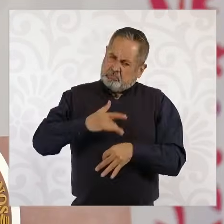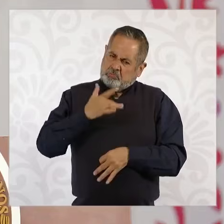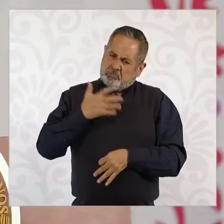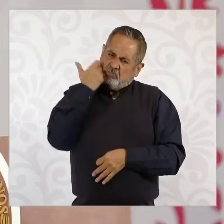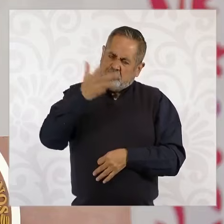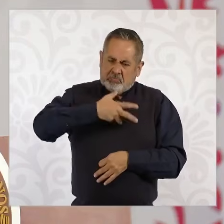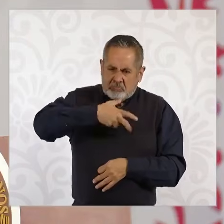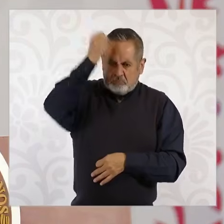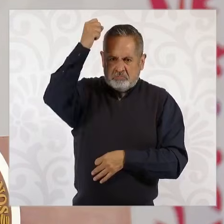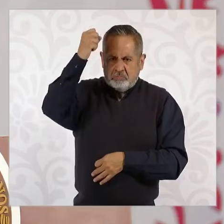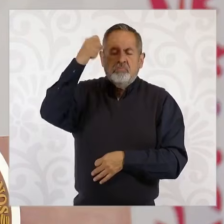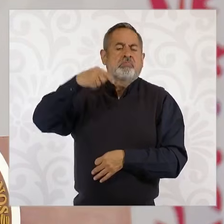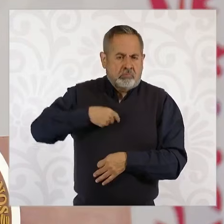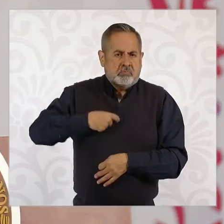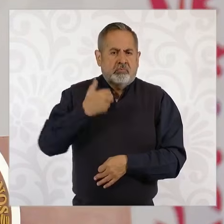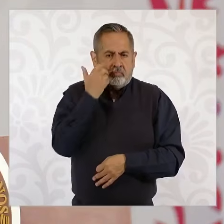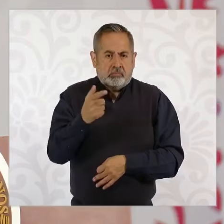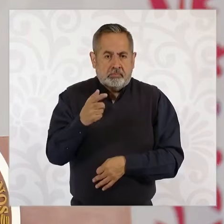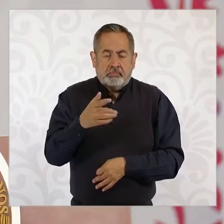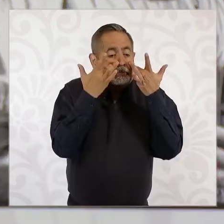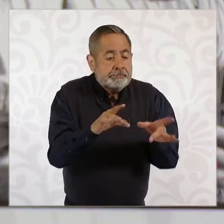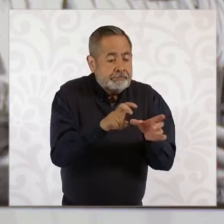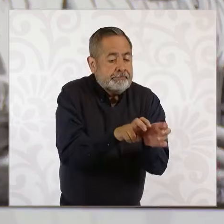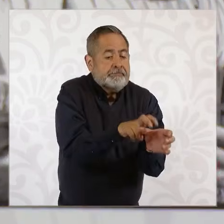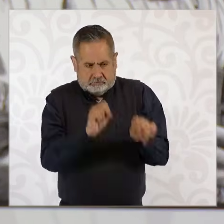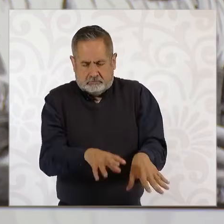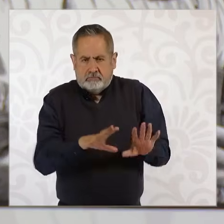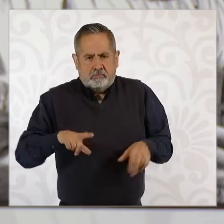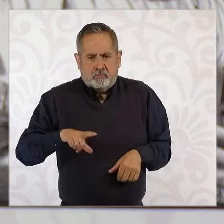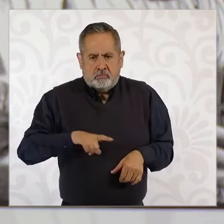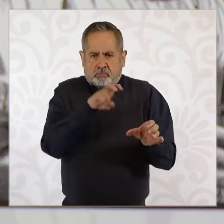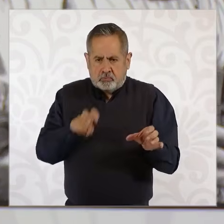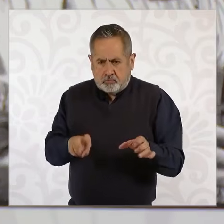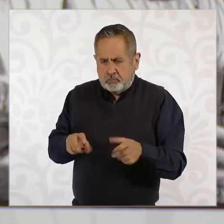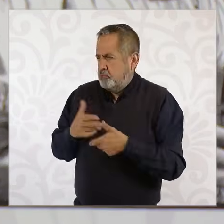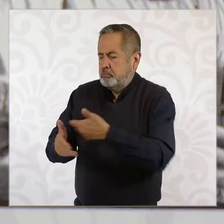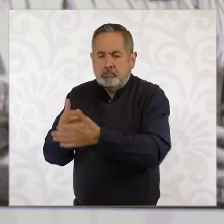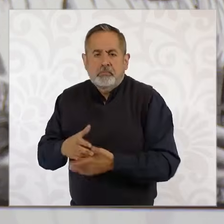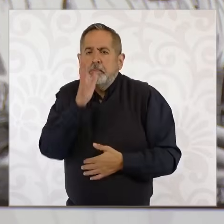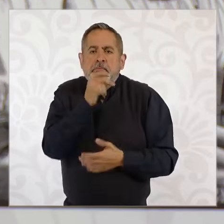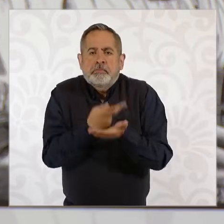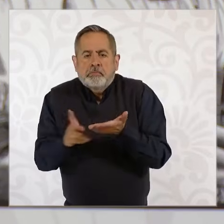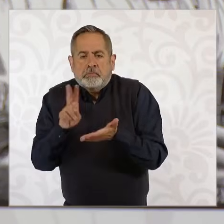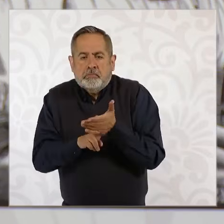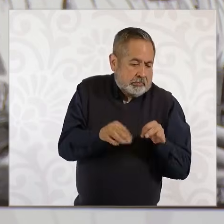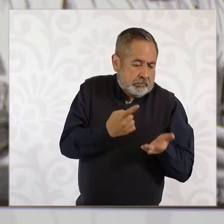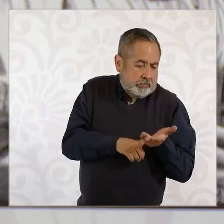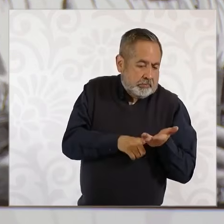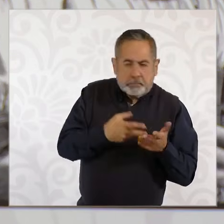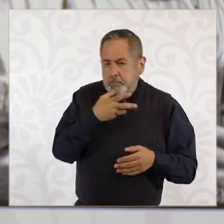participar como candidato, debe dejar el gobierno. No se puede ser servidor público y al mismo